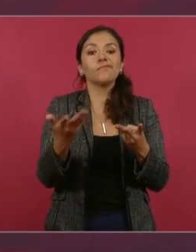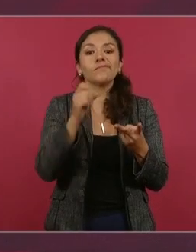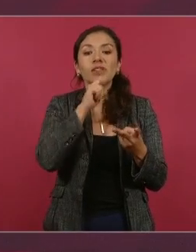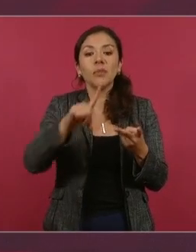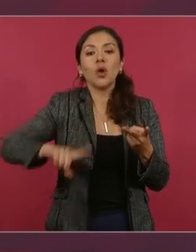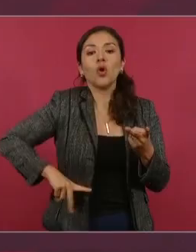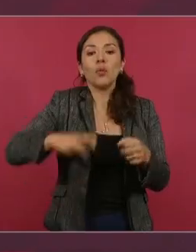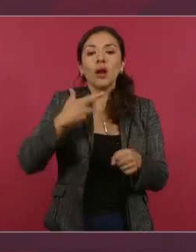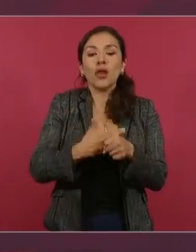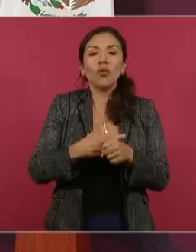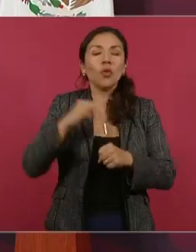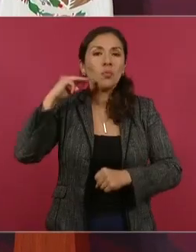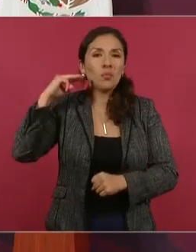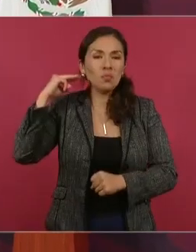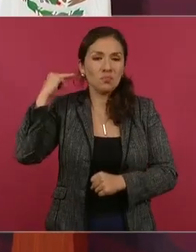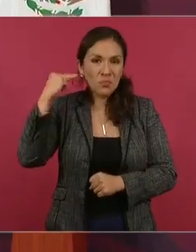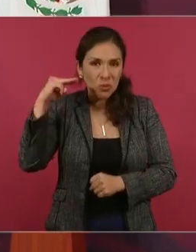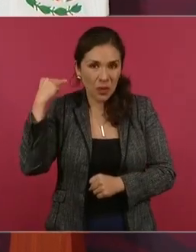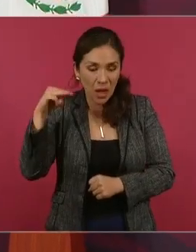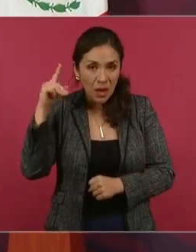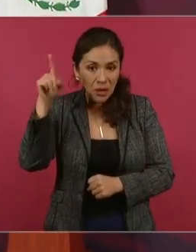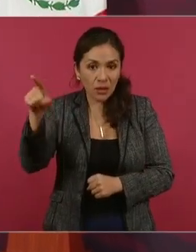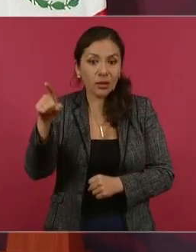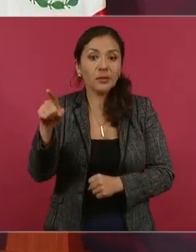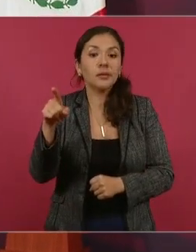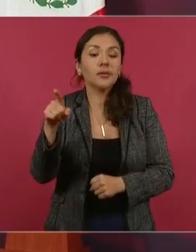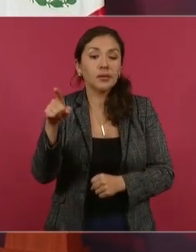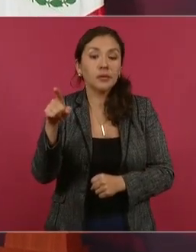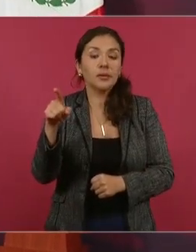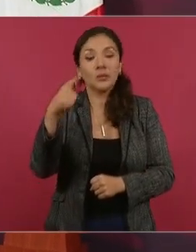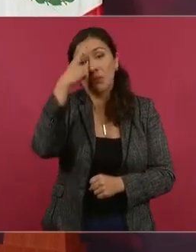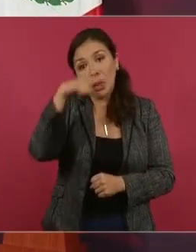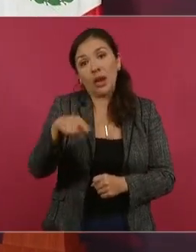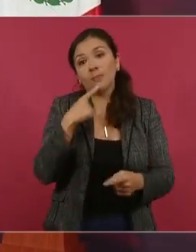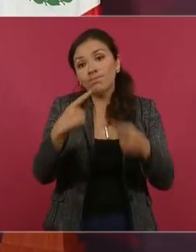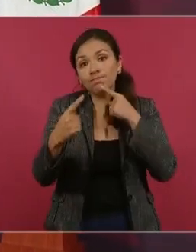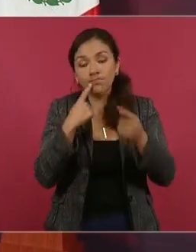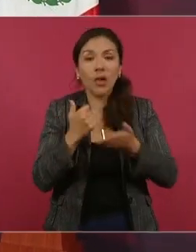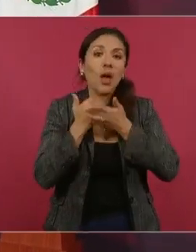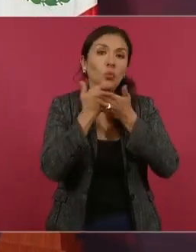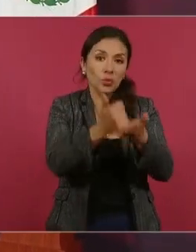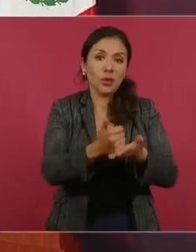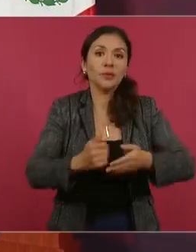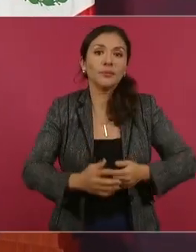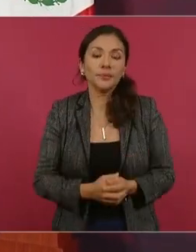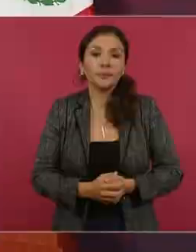con el gobernador de Michoacán, o sea, para ayudar en todo.